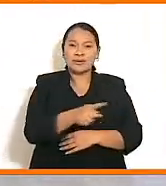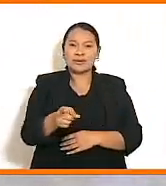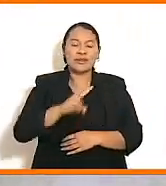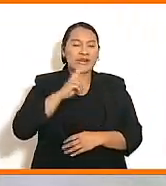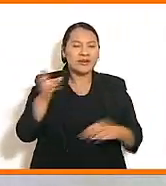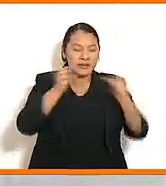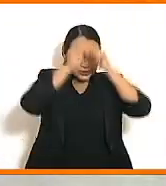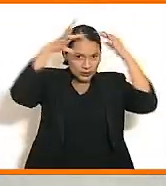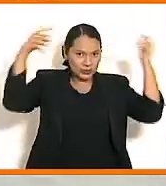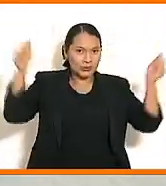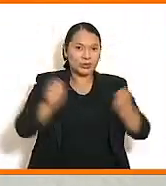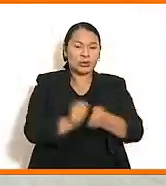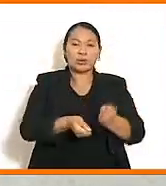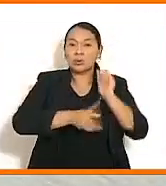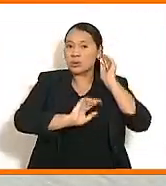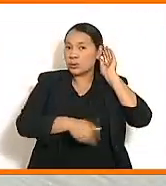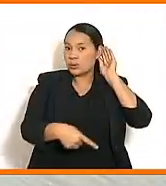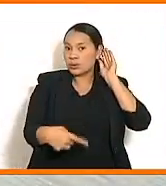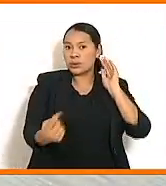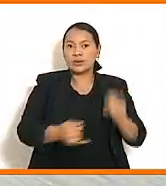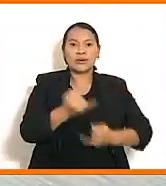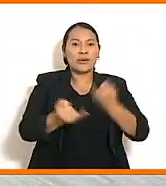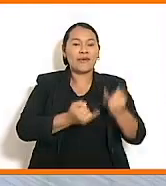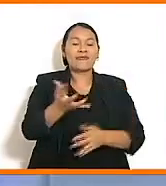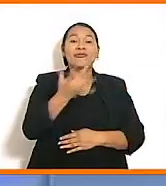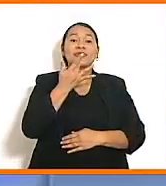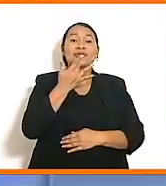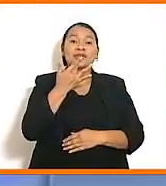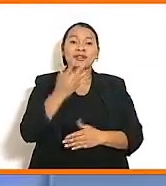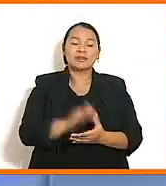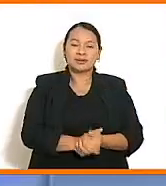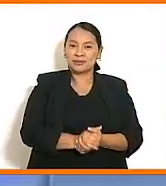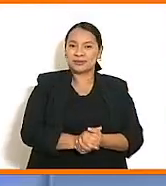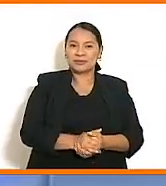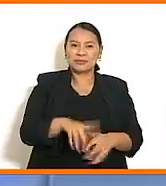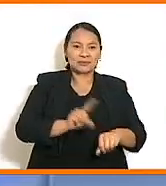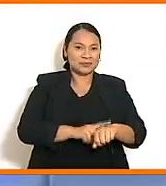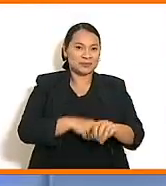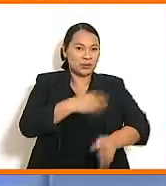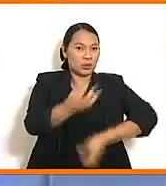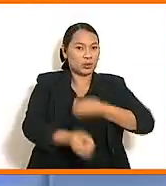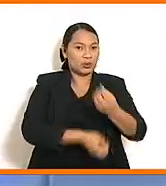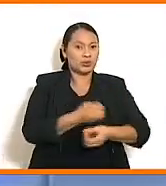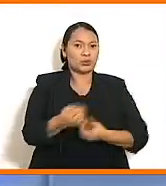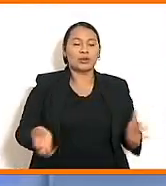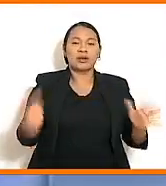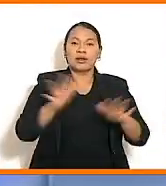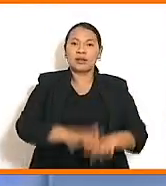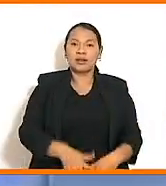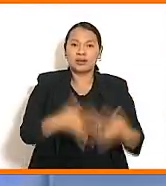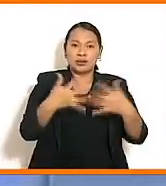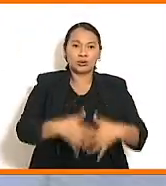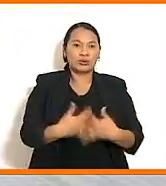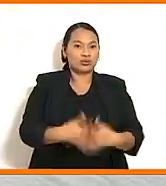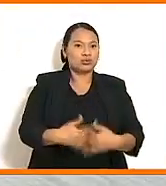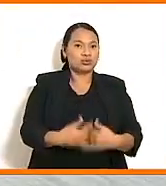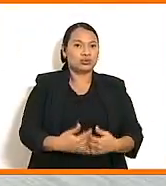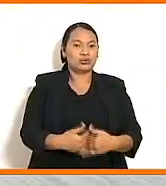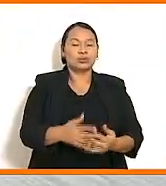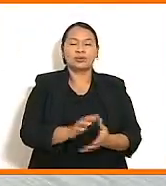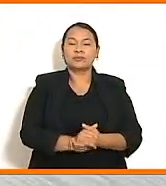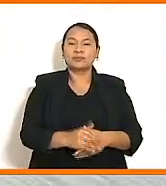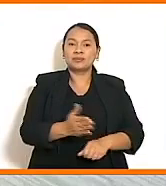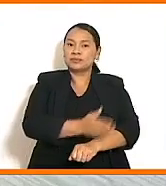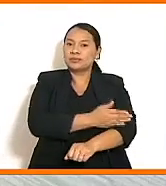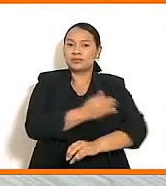sueños se haga realidad con nuestro juego favorito de diaria. Vamos a iniciar incorporando nuestras esferas al juego. Pero antes,